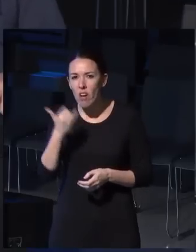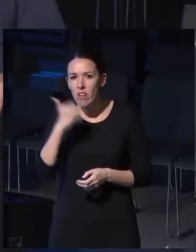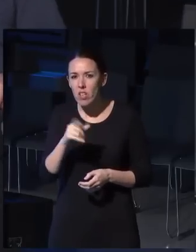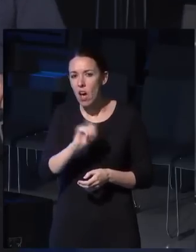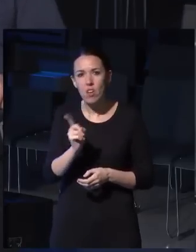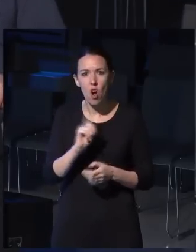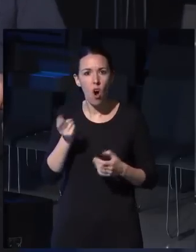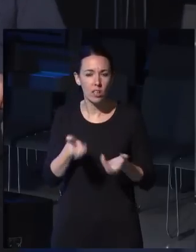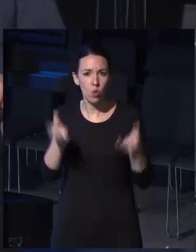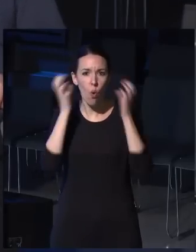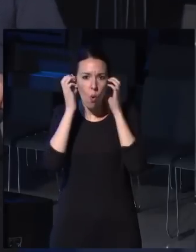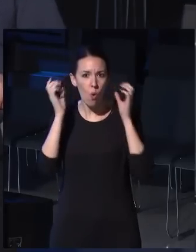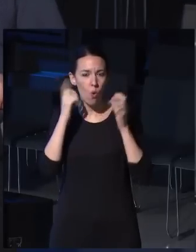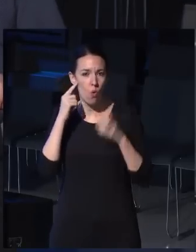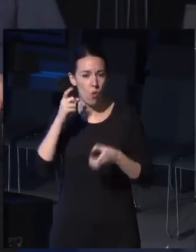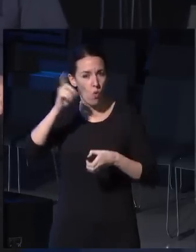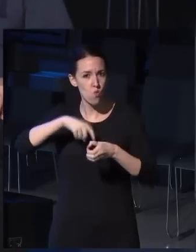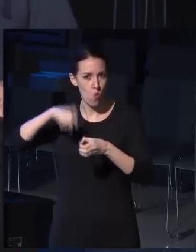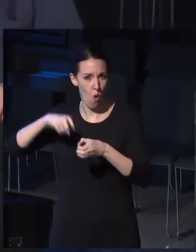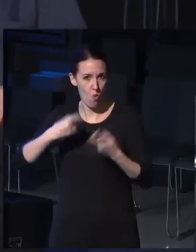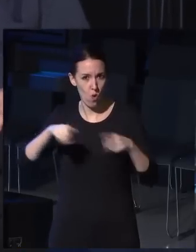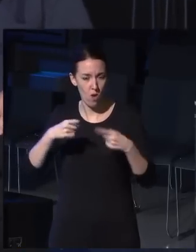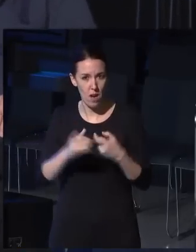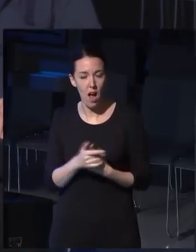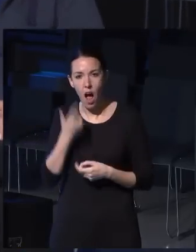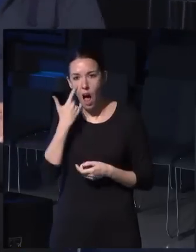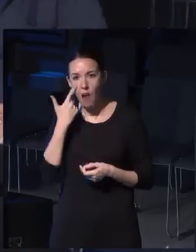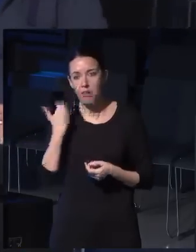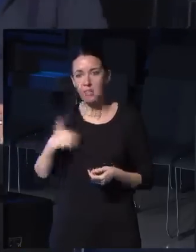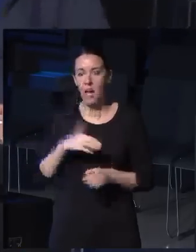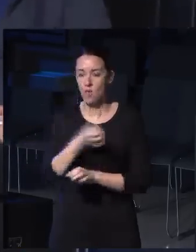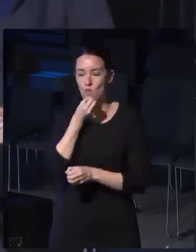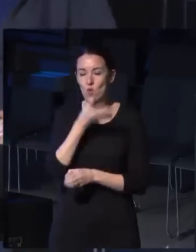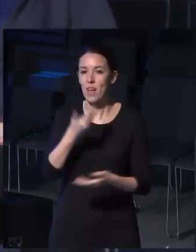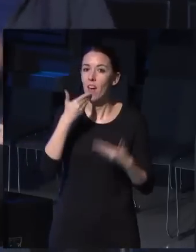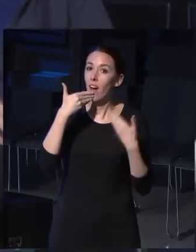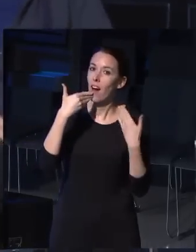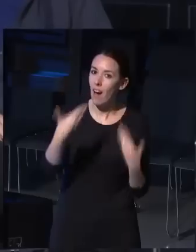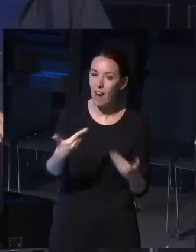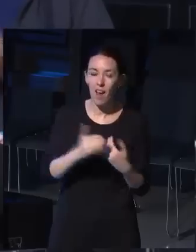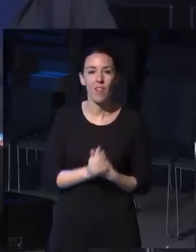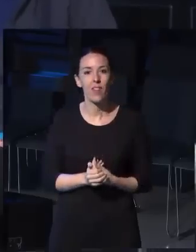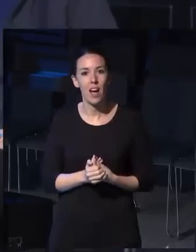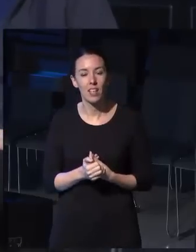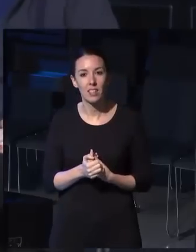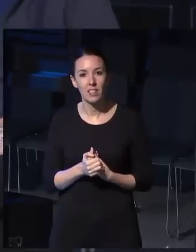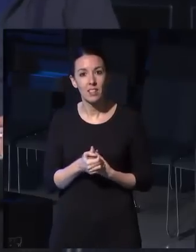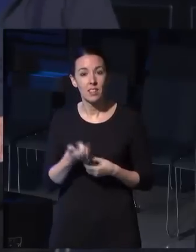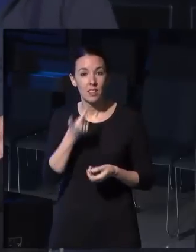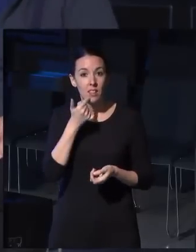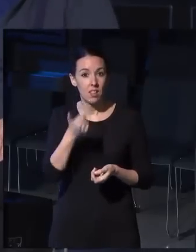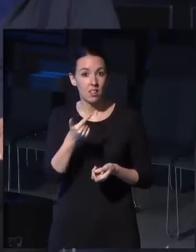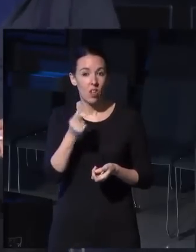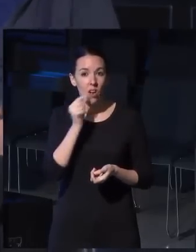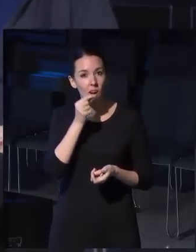es un Walkman. Ah, vale. Okay. Creo que es un poquito de sandía. A ver. Ahí está. Vale, muy bien, gracias. La primera donación de Paco. Ah, no,